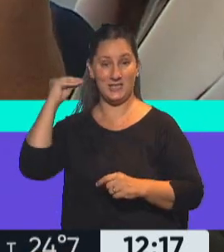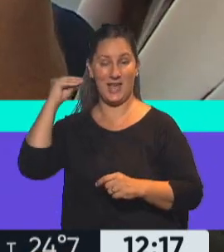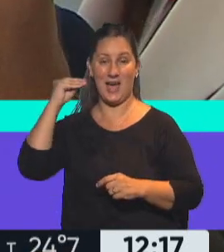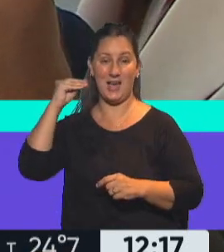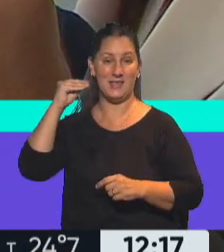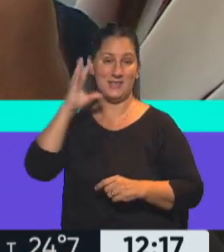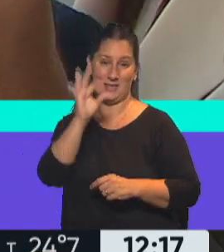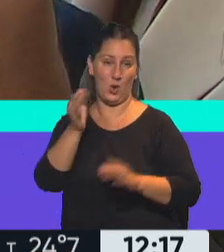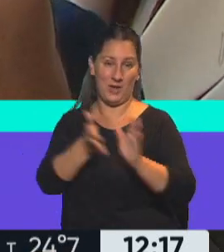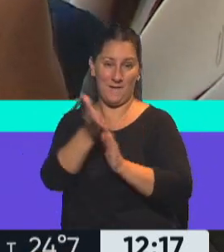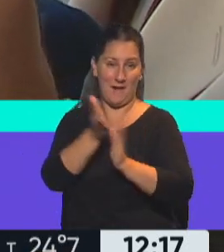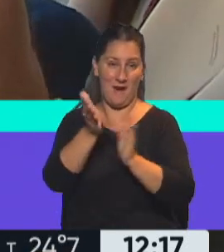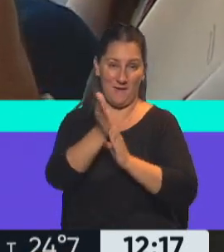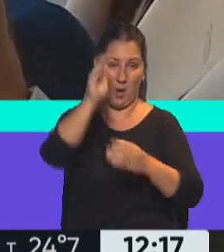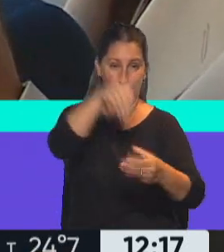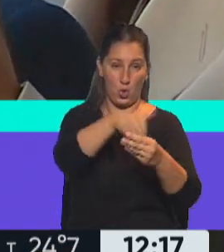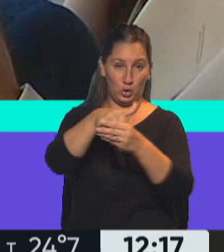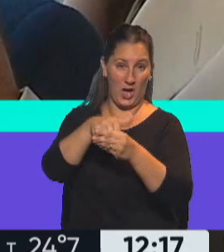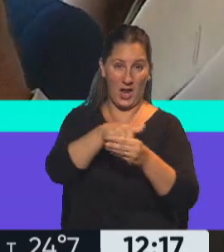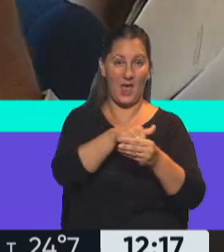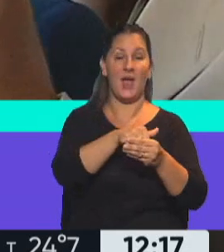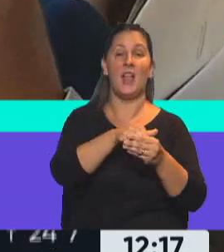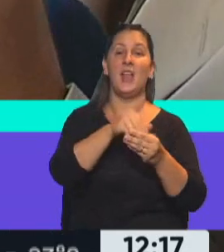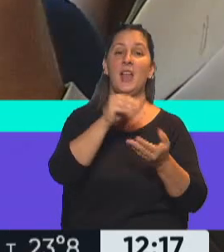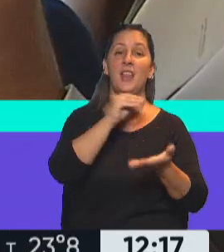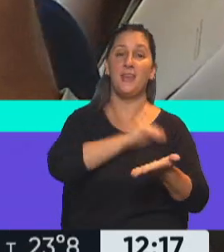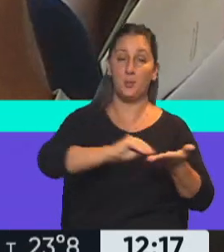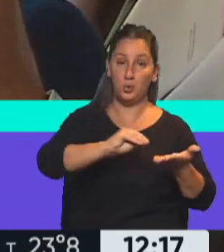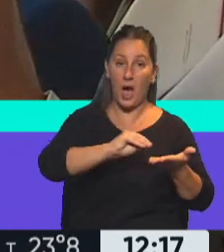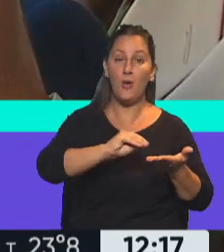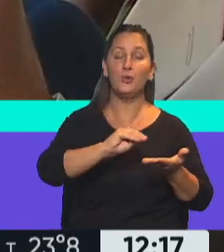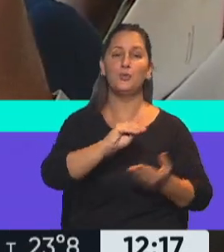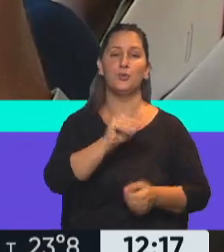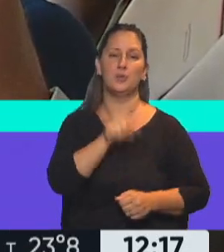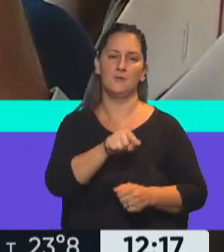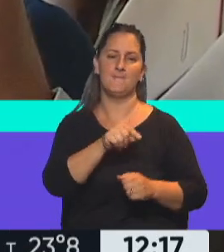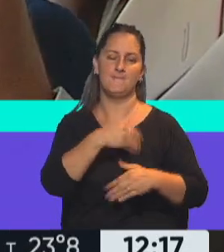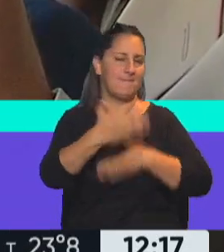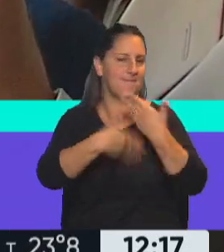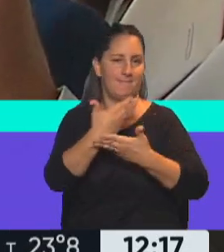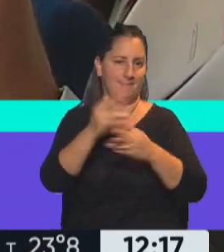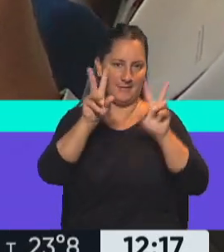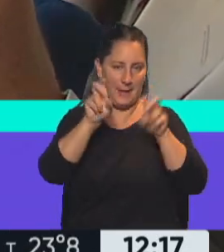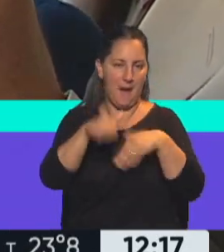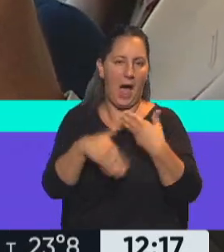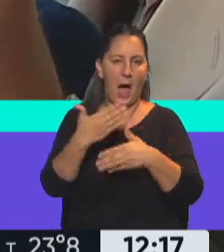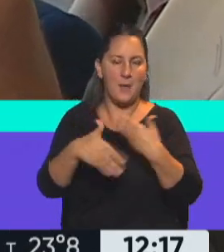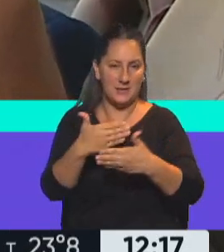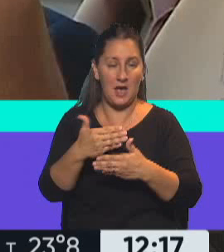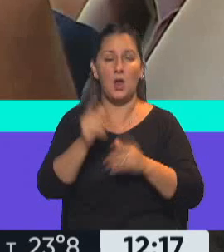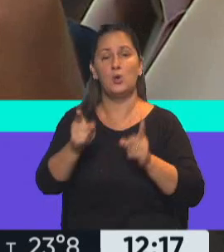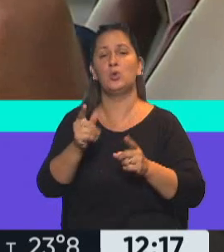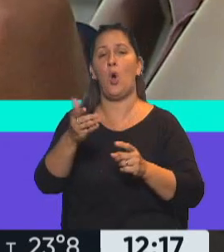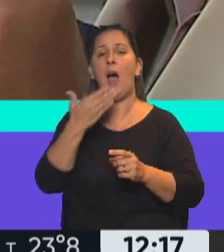ya la votación en diputado, hablamos de poner en marcha el mecanismo de consideración del tema. Hablé con